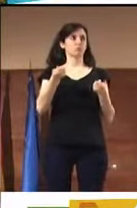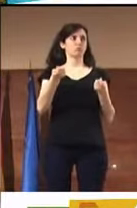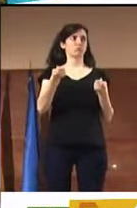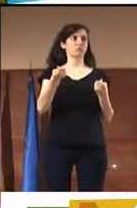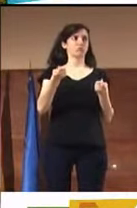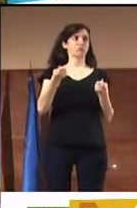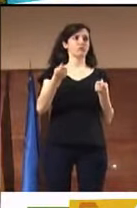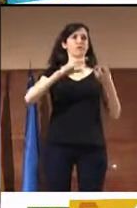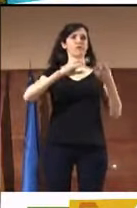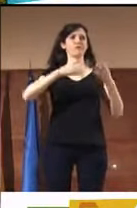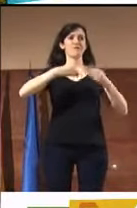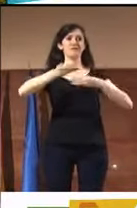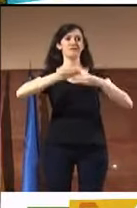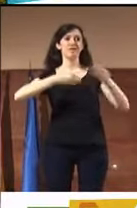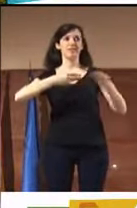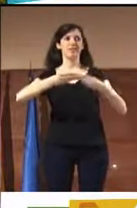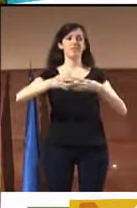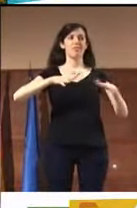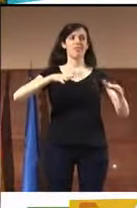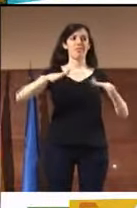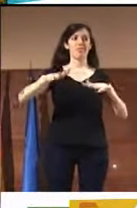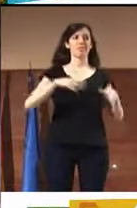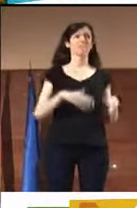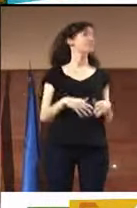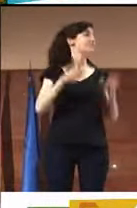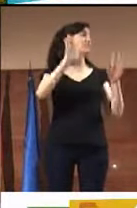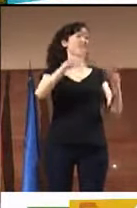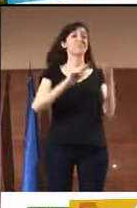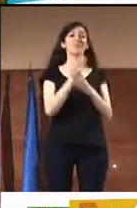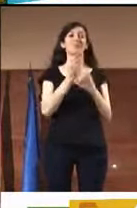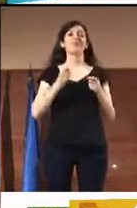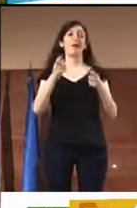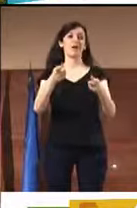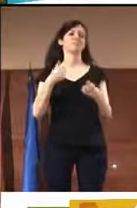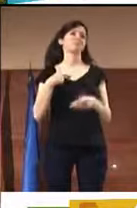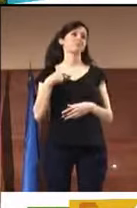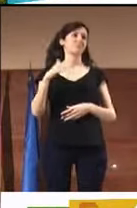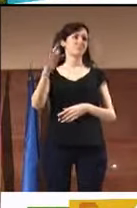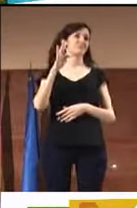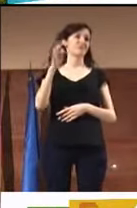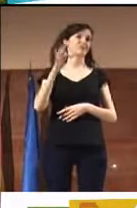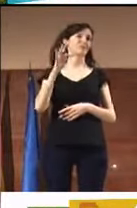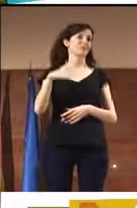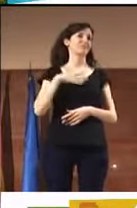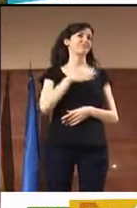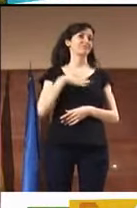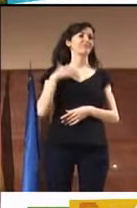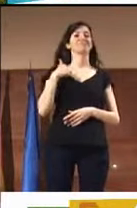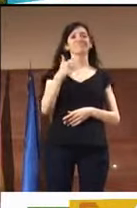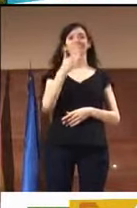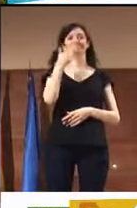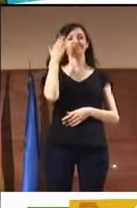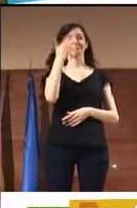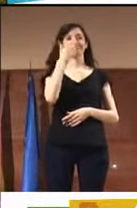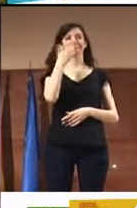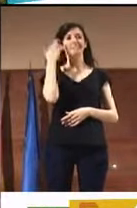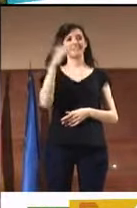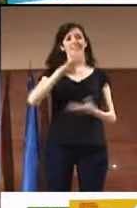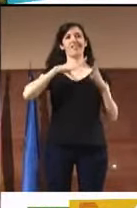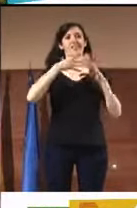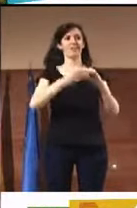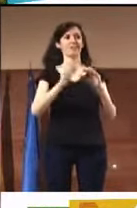de su flexibilidad y armónico. Bueno, es francamente interesante cuando vemos este tipo de